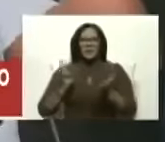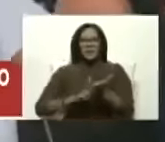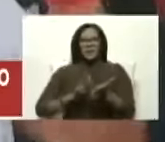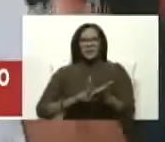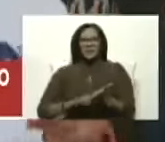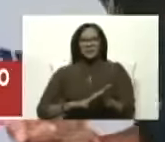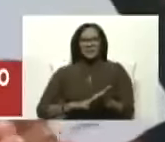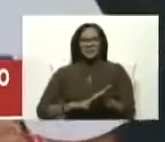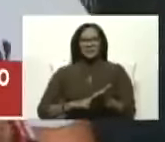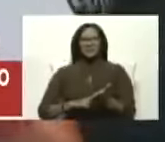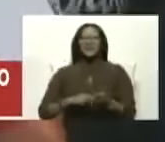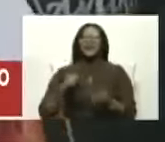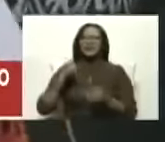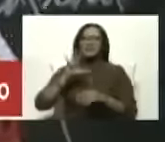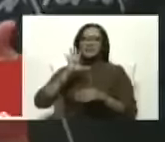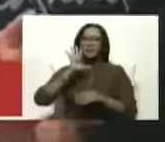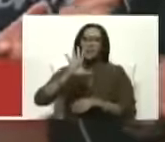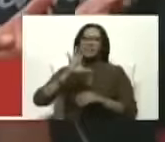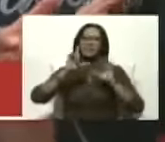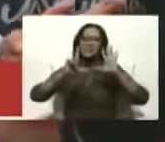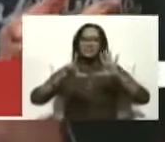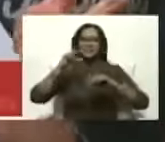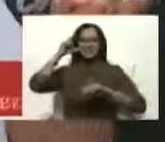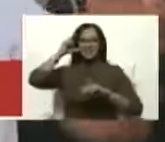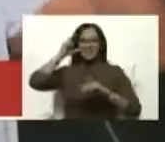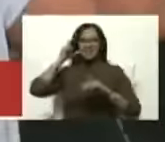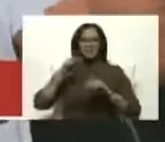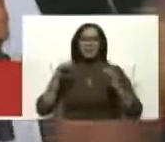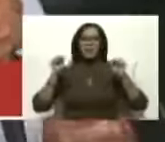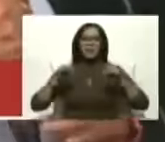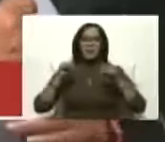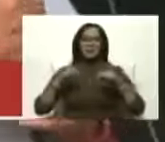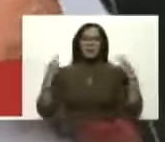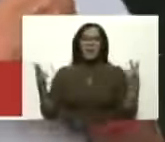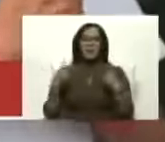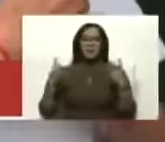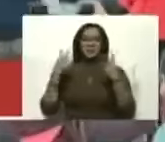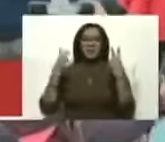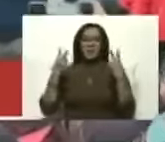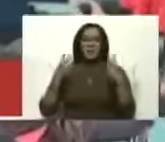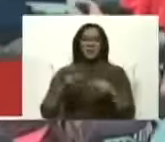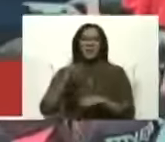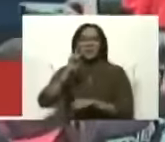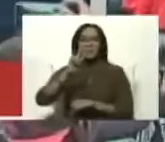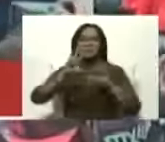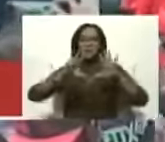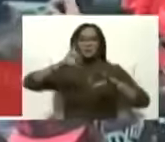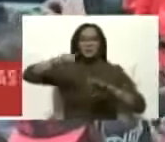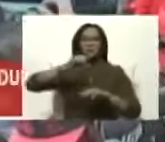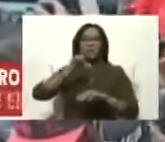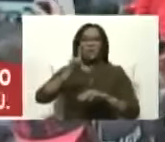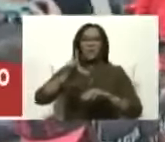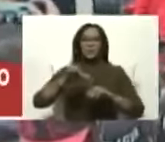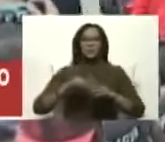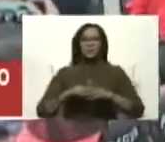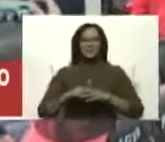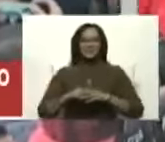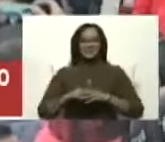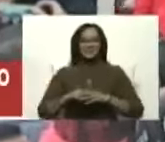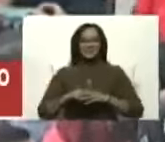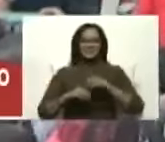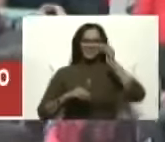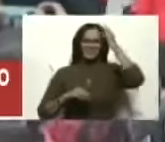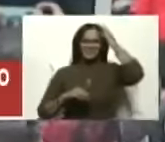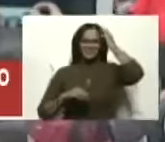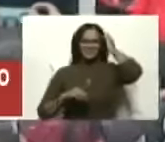Quedan 57 días, Jorge, para esta gran victoria del 28 de julio.